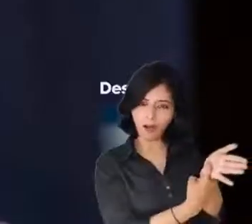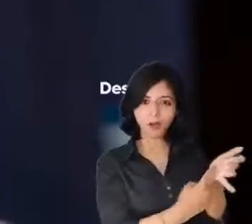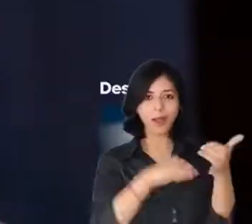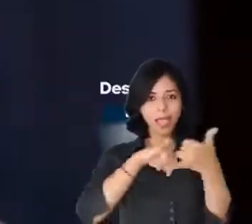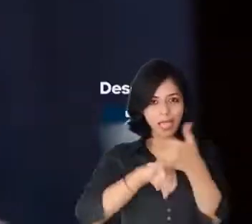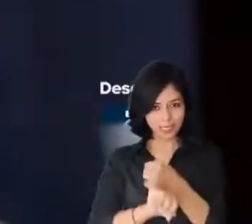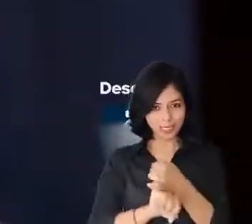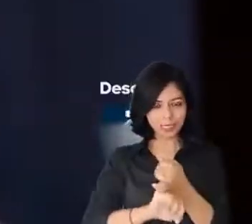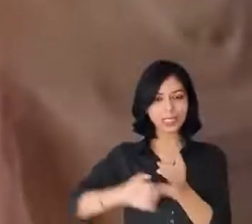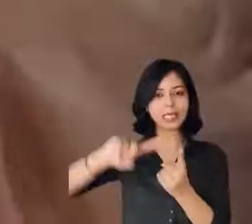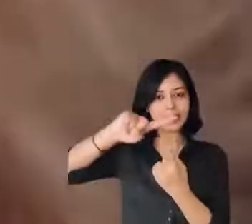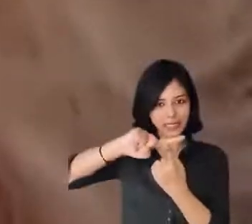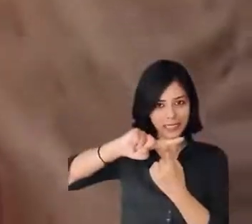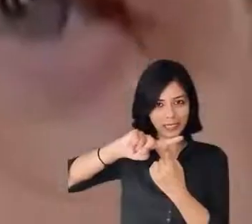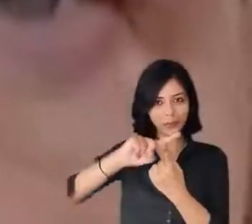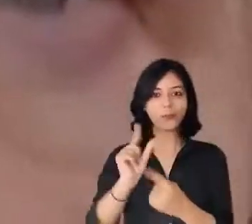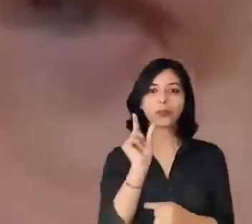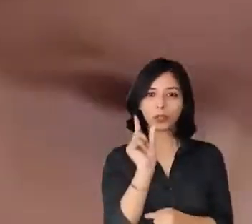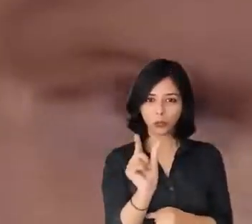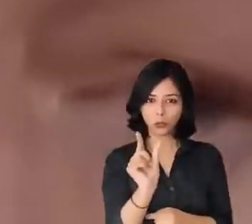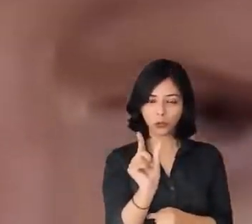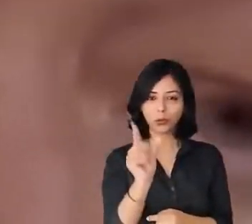Y no la vi nunca más.